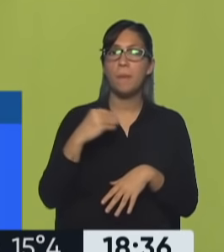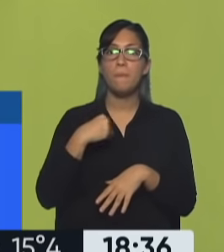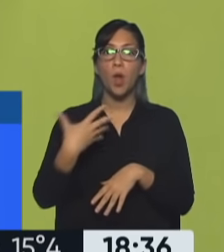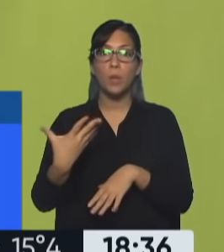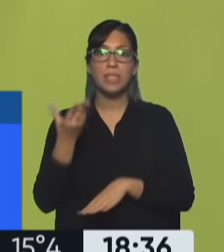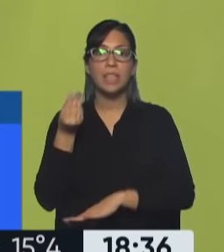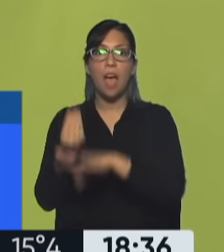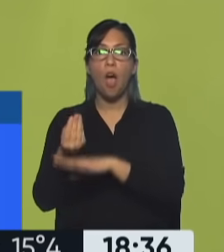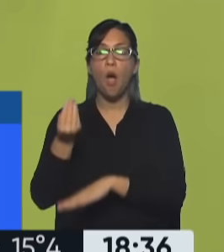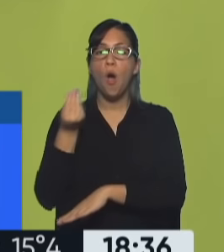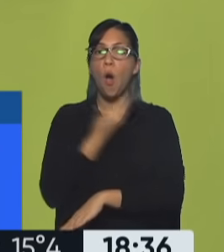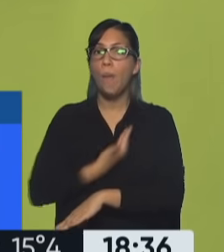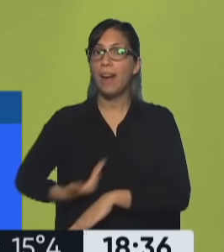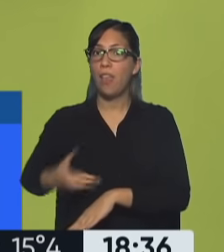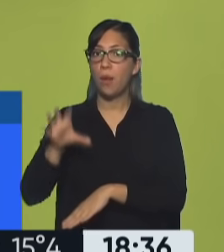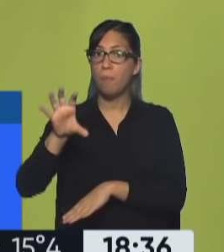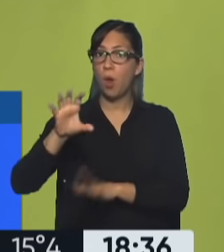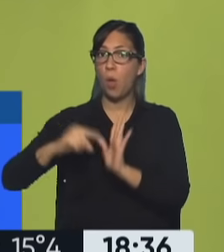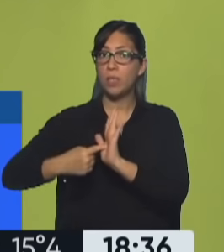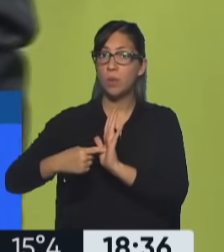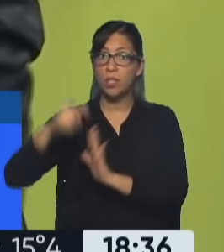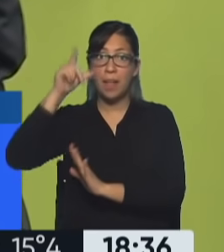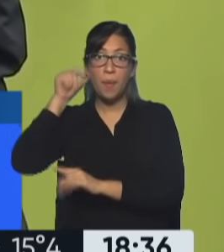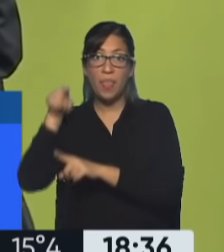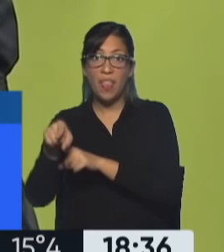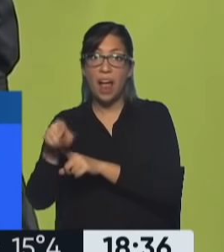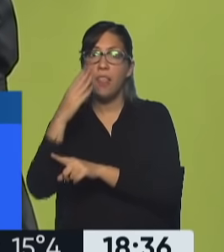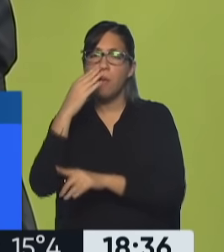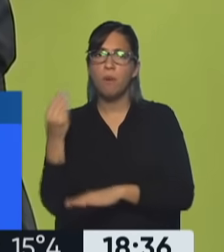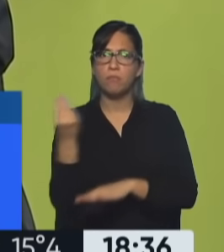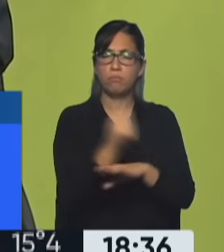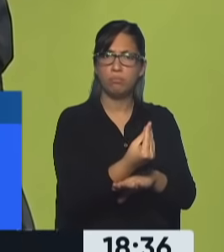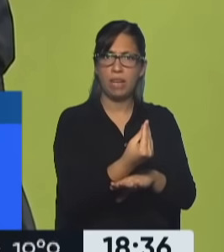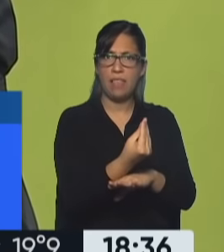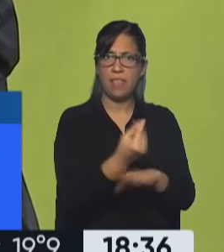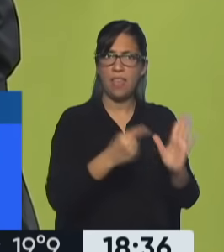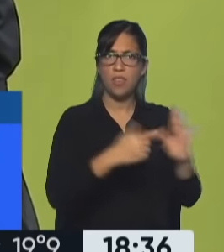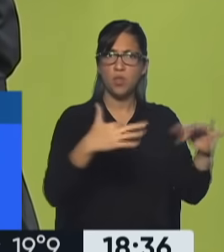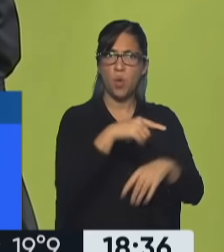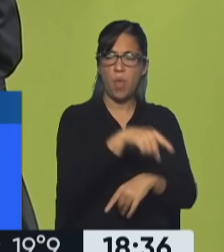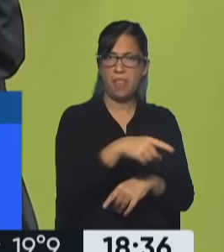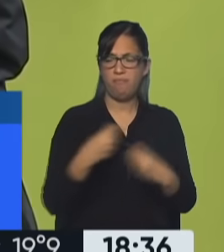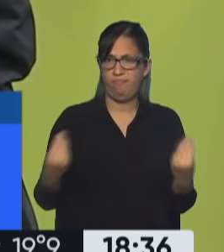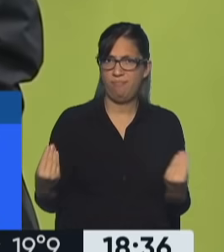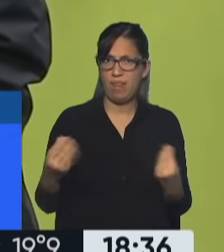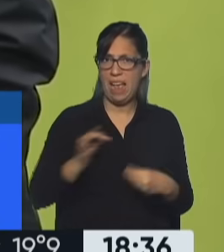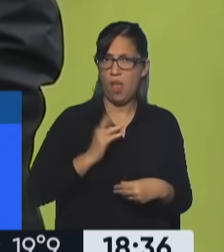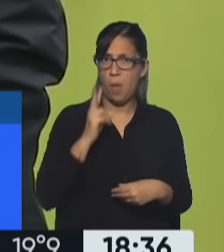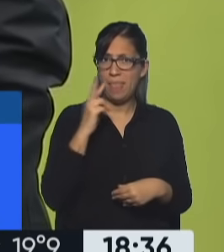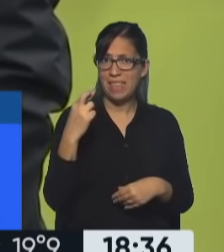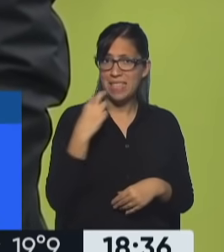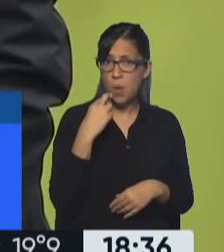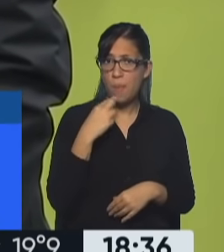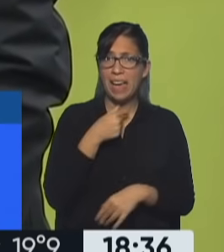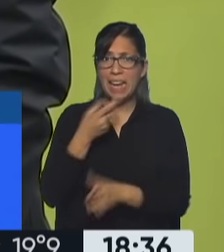ser gobernadora de provincia de Buenos Aires a primera candidata a diputada nacional en la ciudad de Buenos Aires, porque además en 2019 María Eugenia Vidal iba por